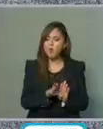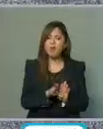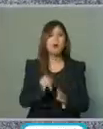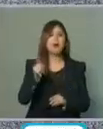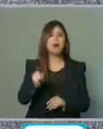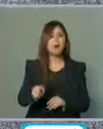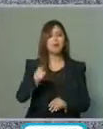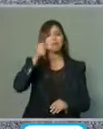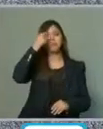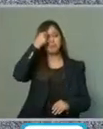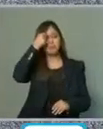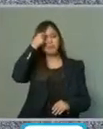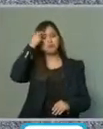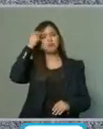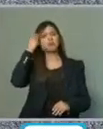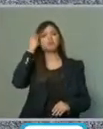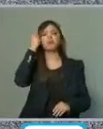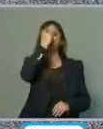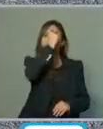que se aplica